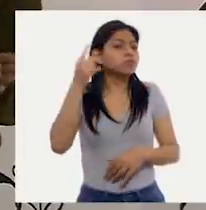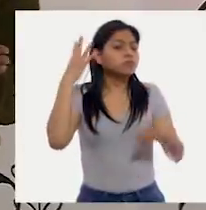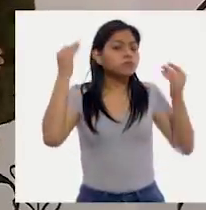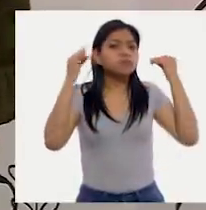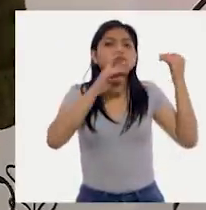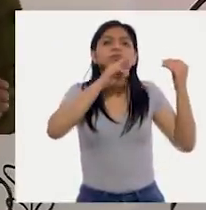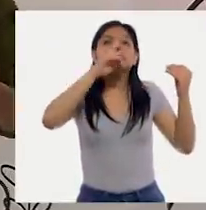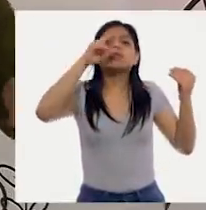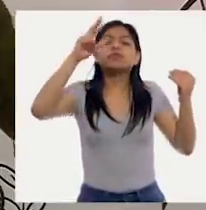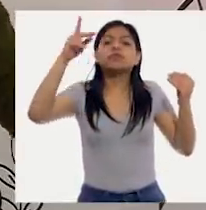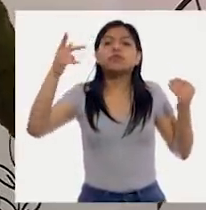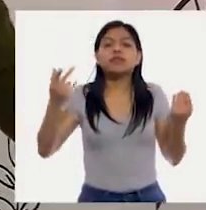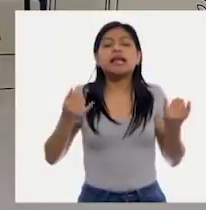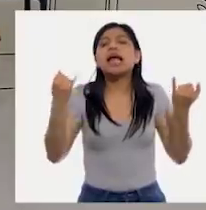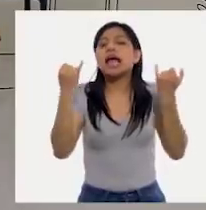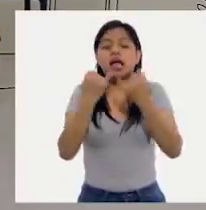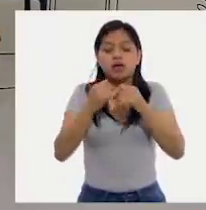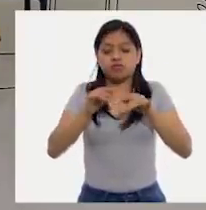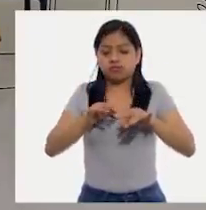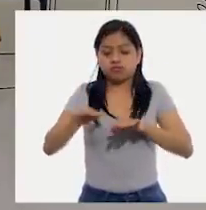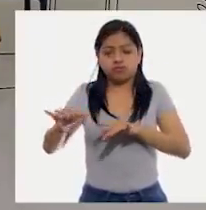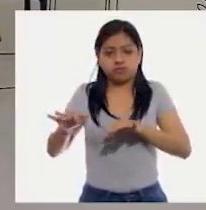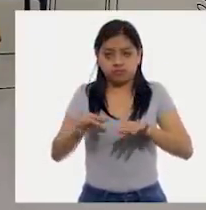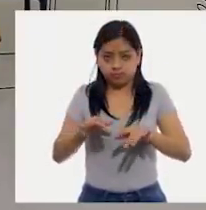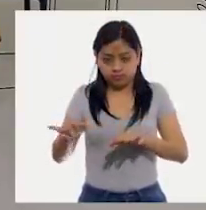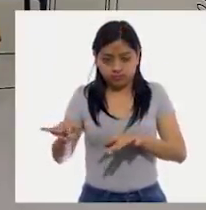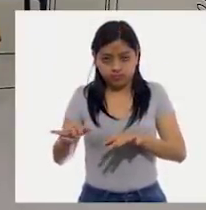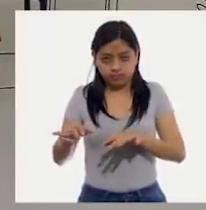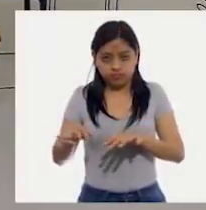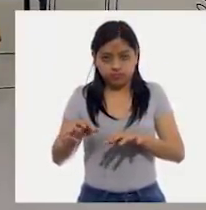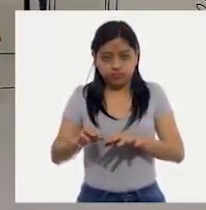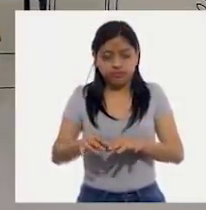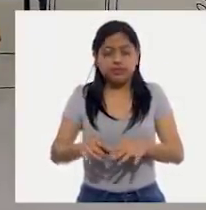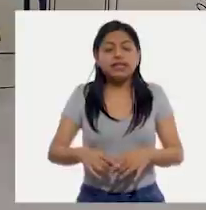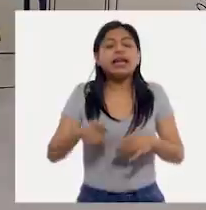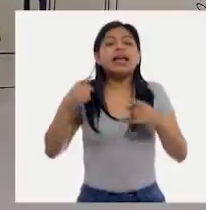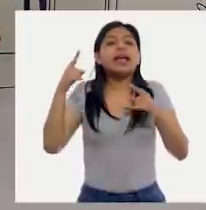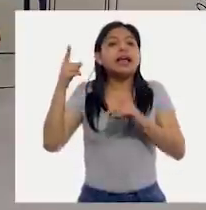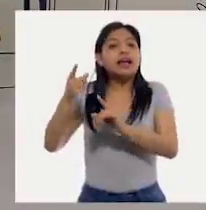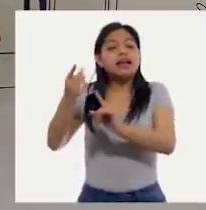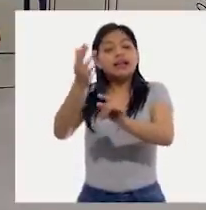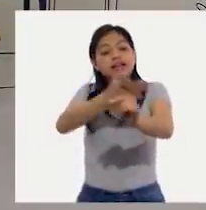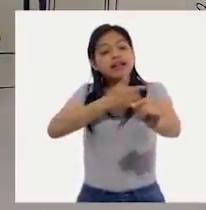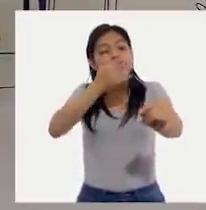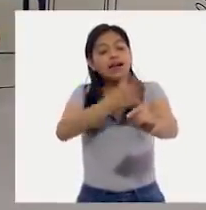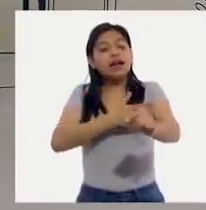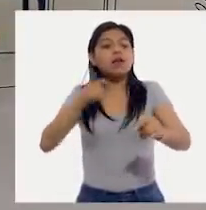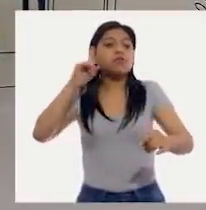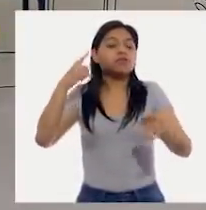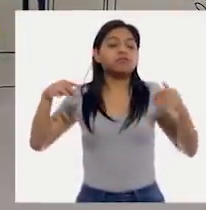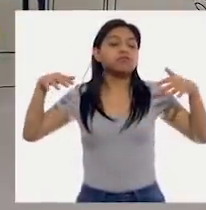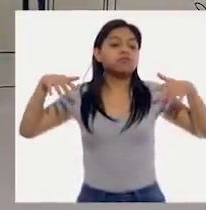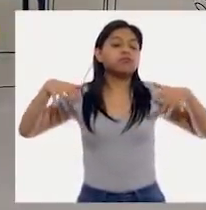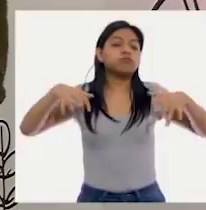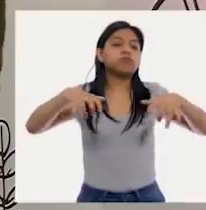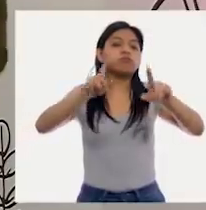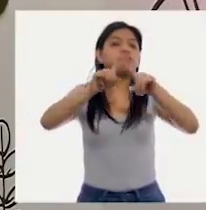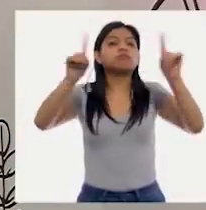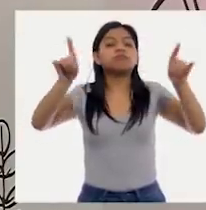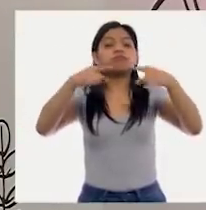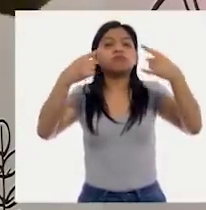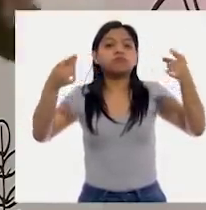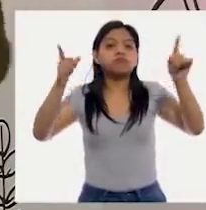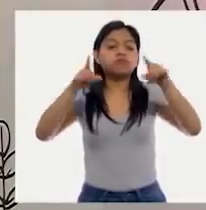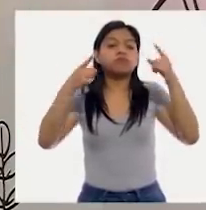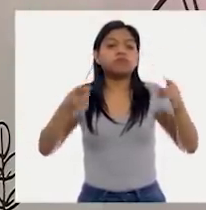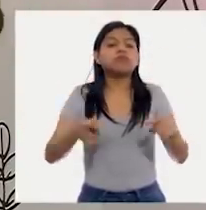sería las teclas blancas de un piano. Uh-huh. Y lo que es un arpa de concierto, tenemos tanto las teclas blancas como las negras, que